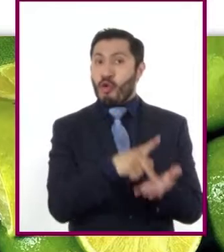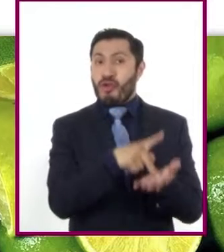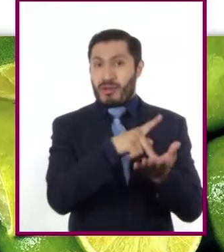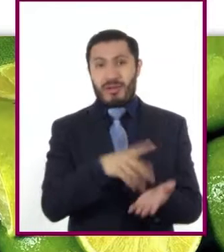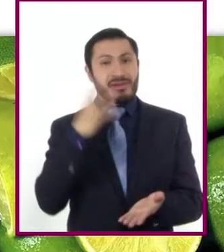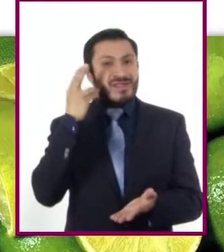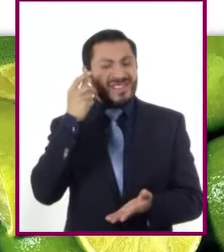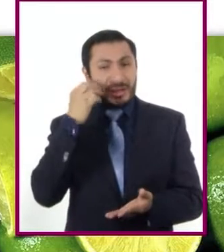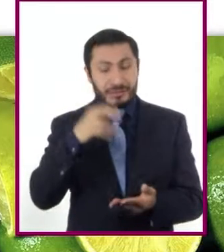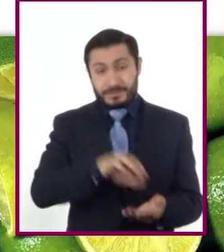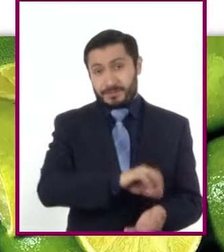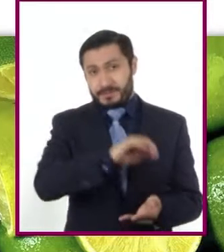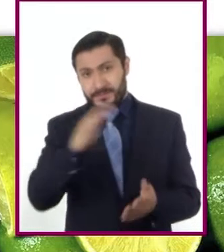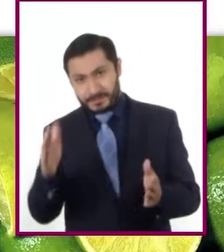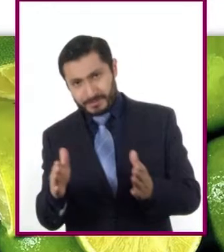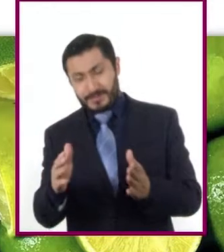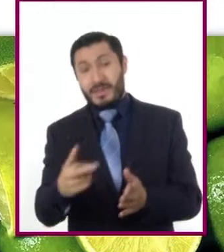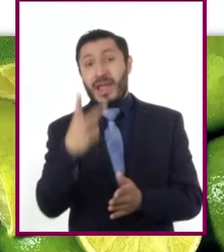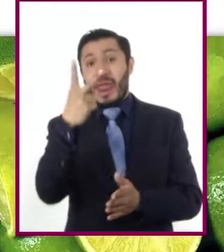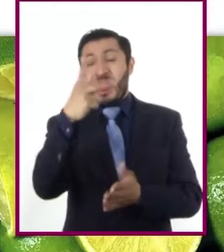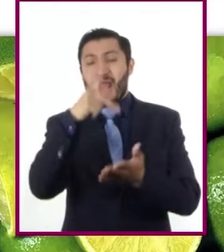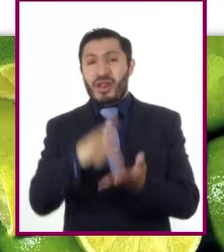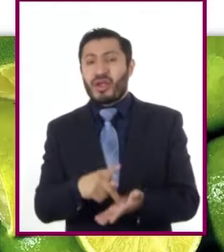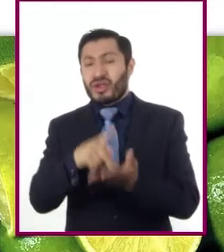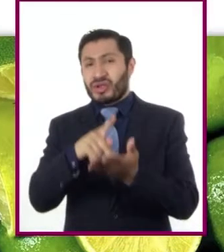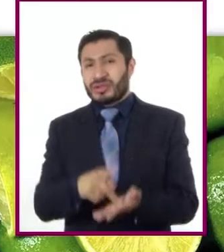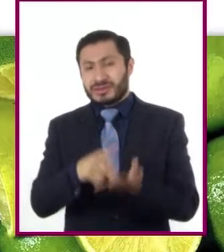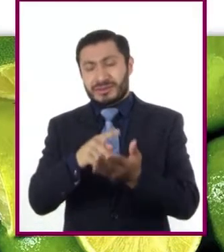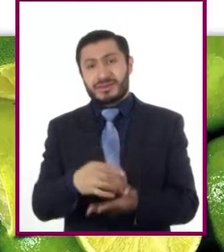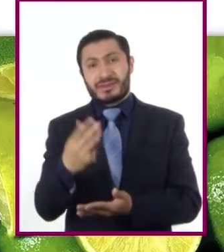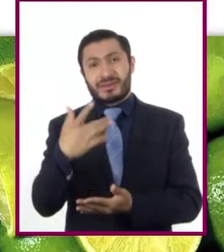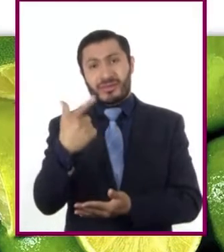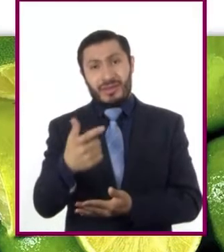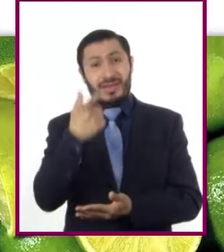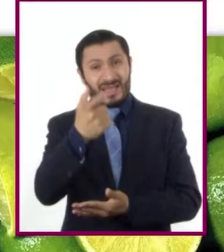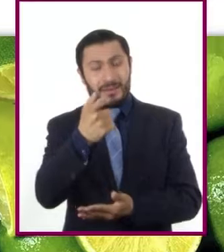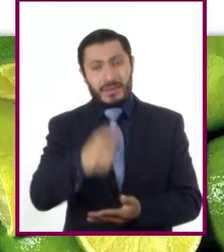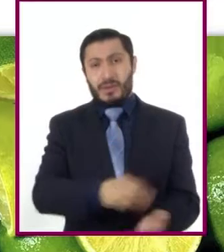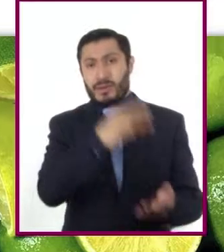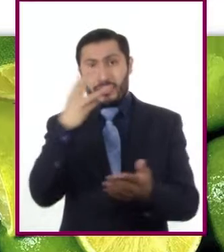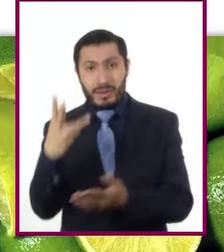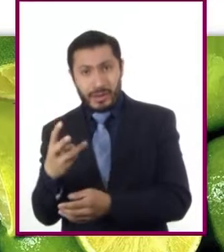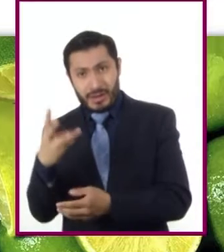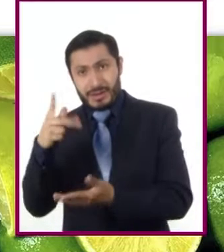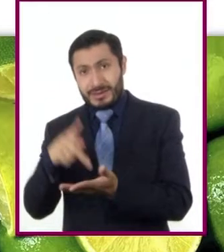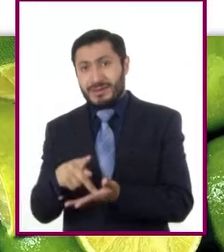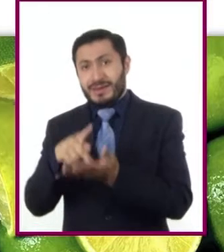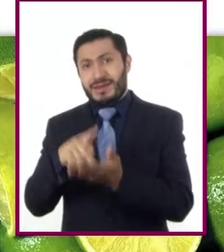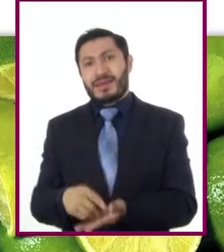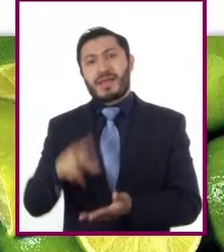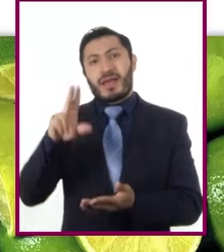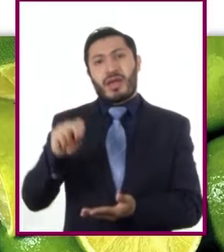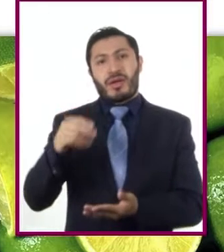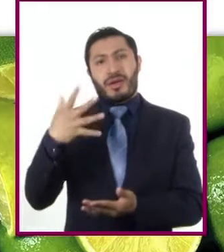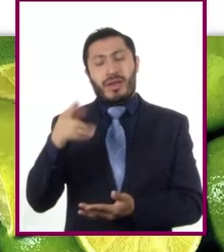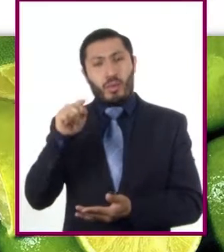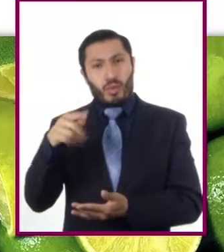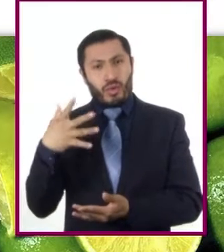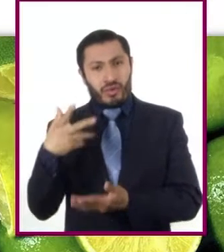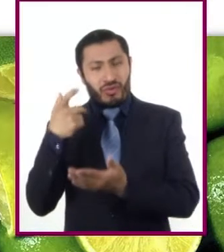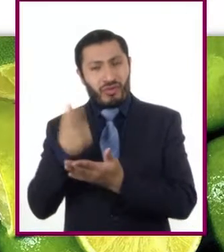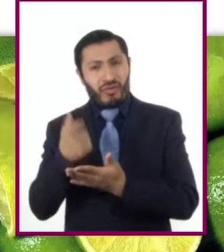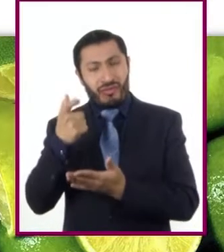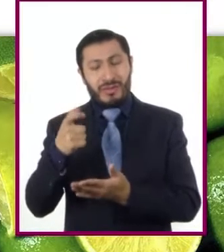bien, por 2 kilogramos se pagan 57 pesos, por 3 kilogramos se pagan 85.5